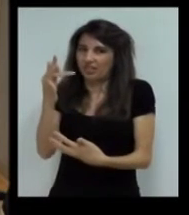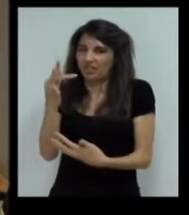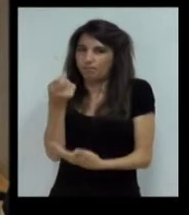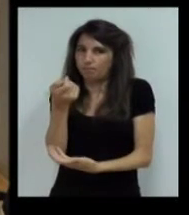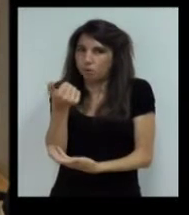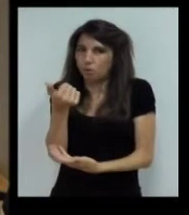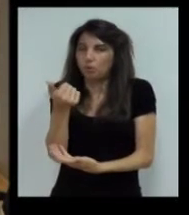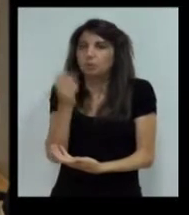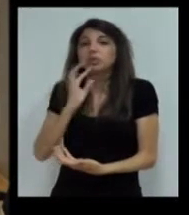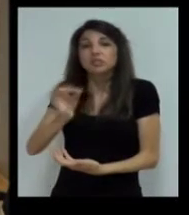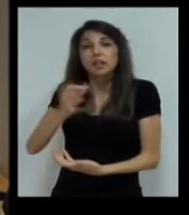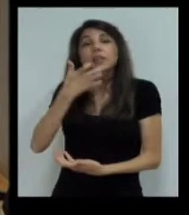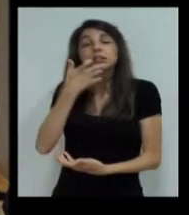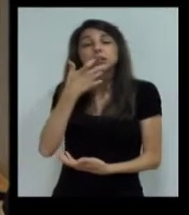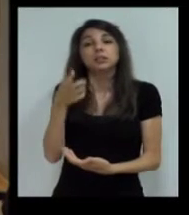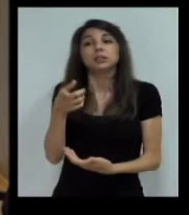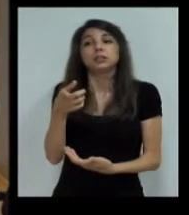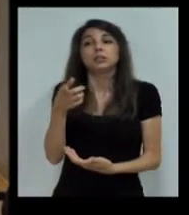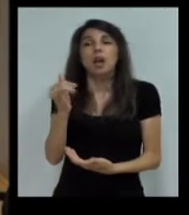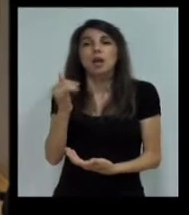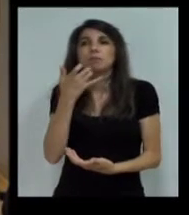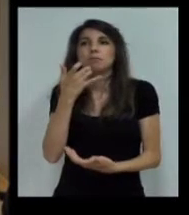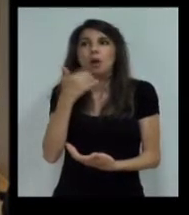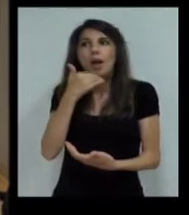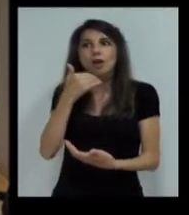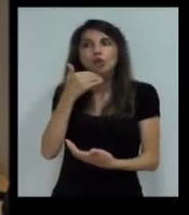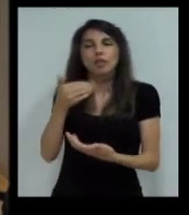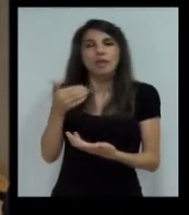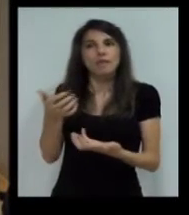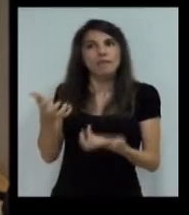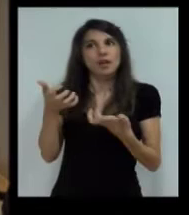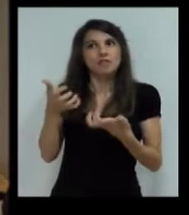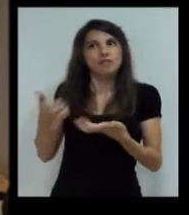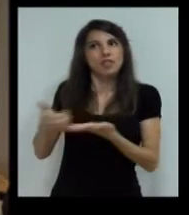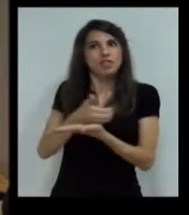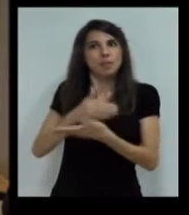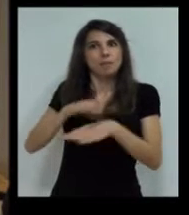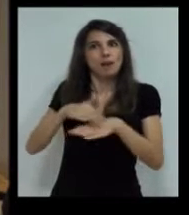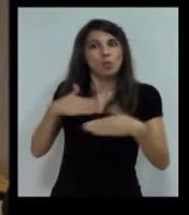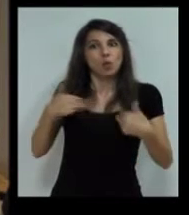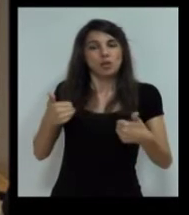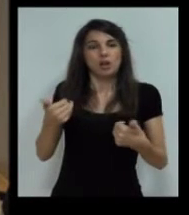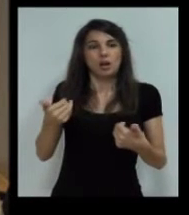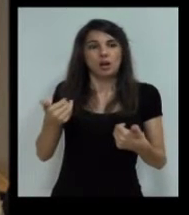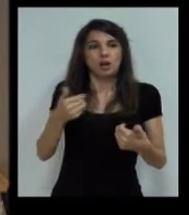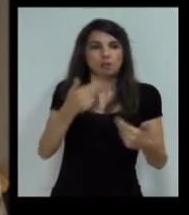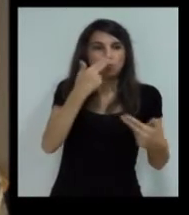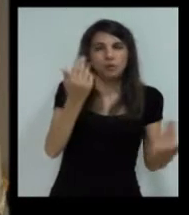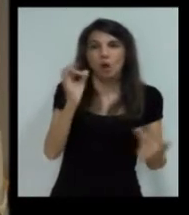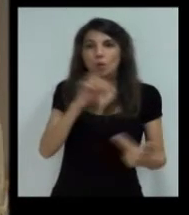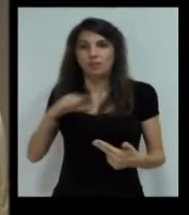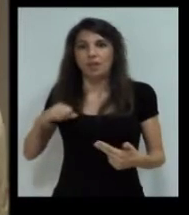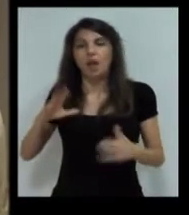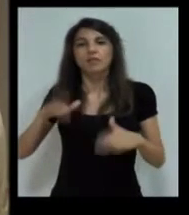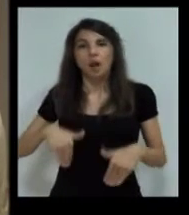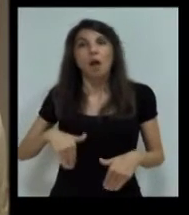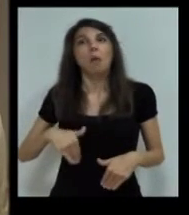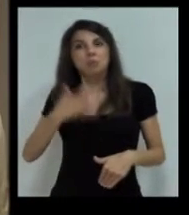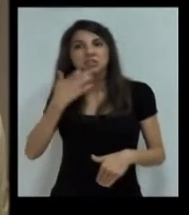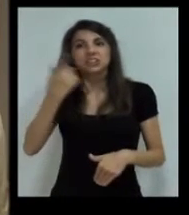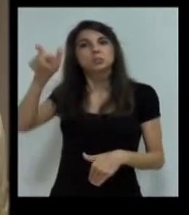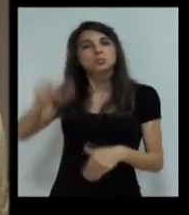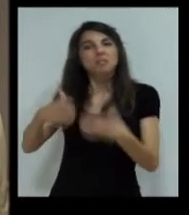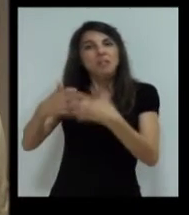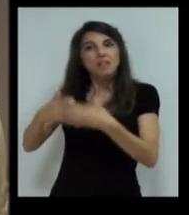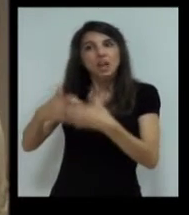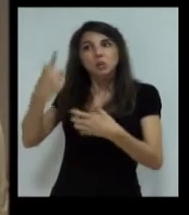que si tú encuentras un punto de beneficio para cualquiera de esas partes, pues oye, al final resulta que si un fabricante de un televisor lo